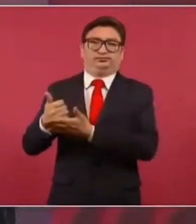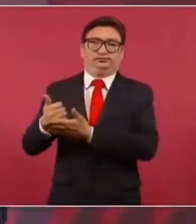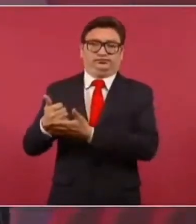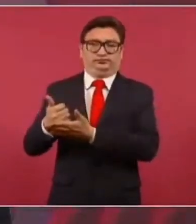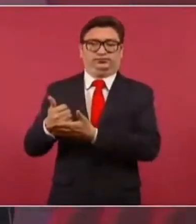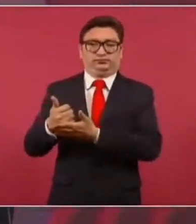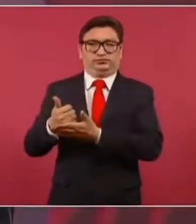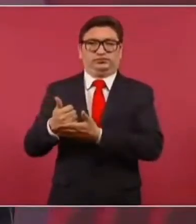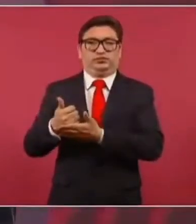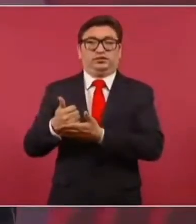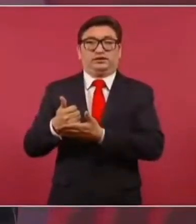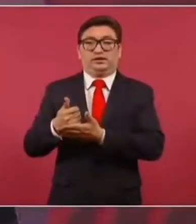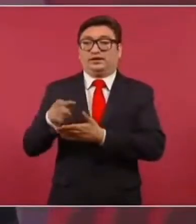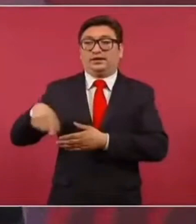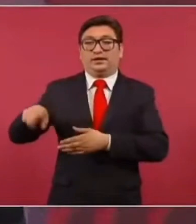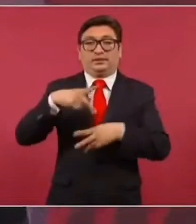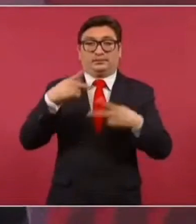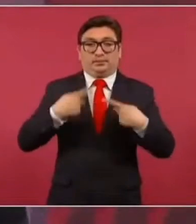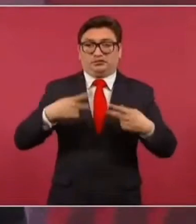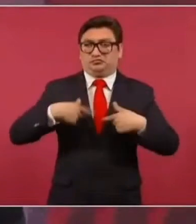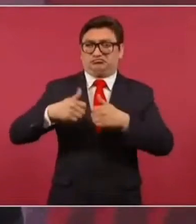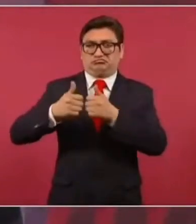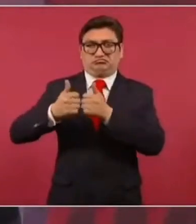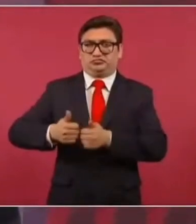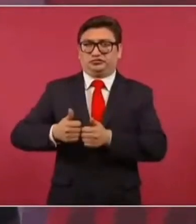mantener en sus lugares de origen